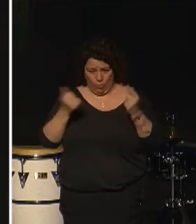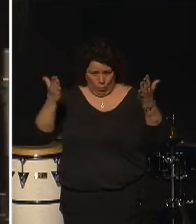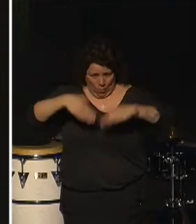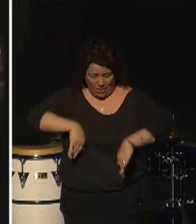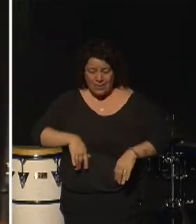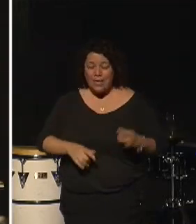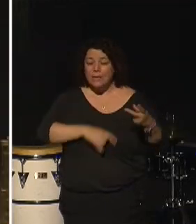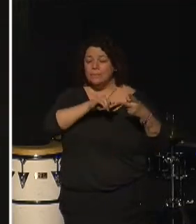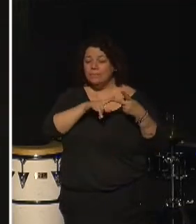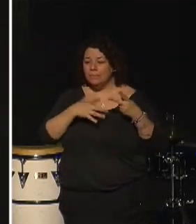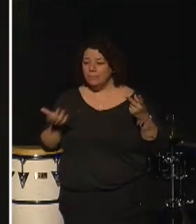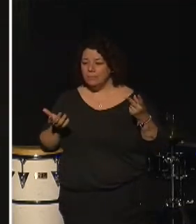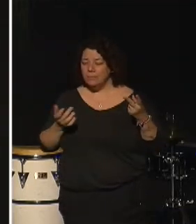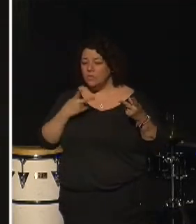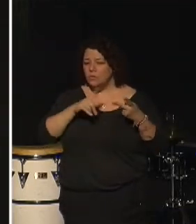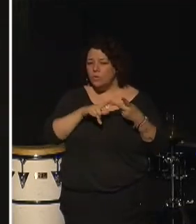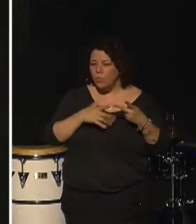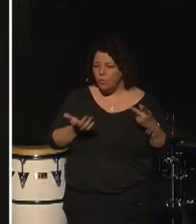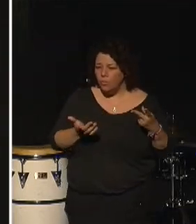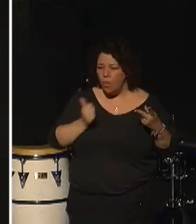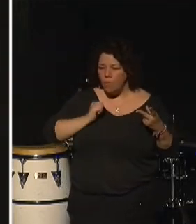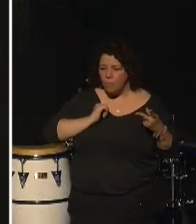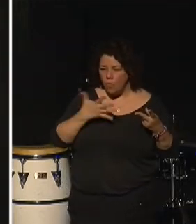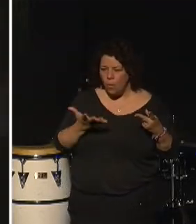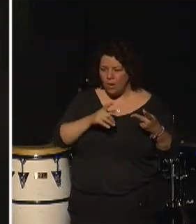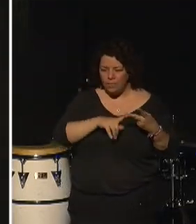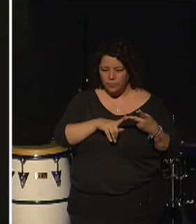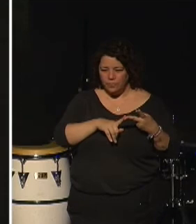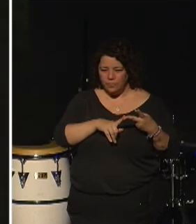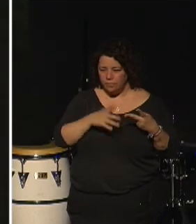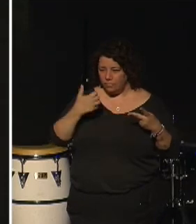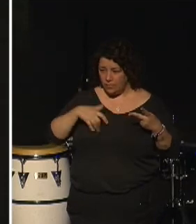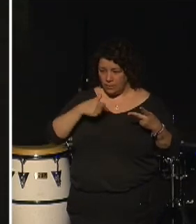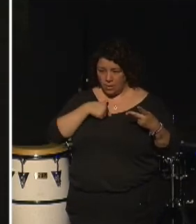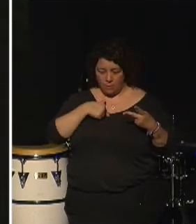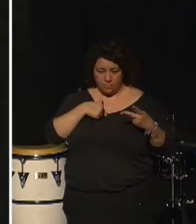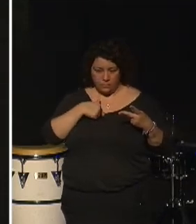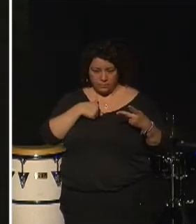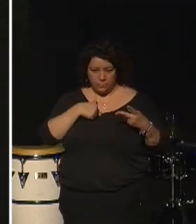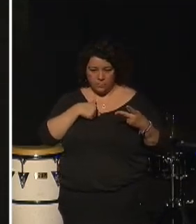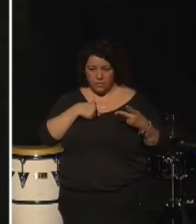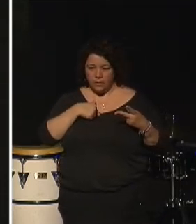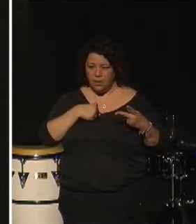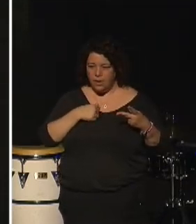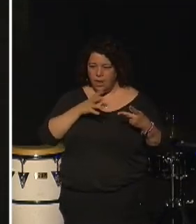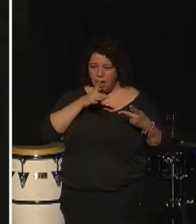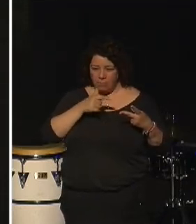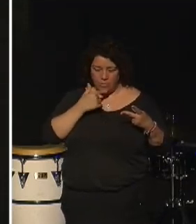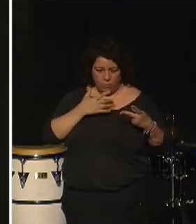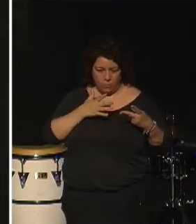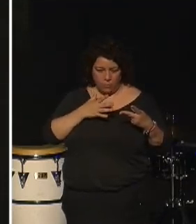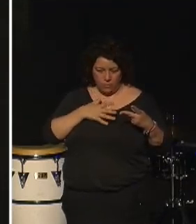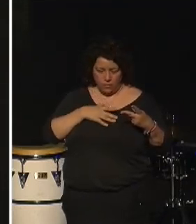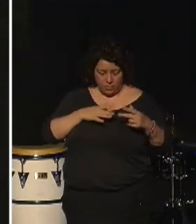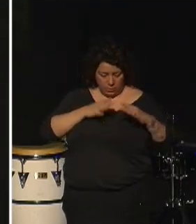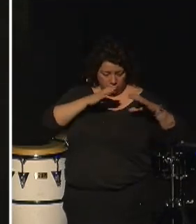y... tenía una segunda opción, que era, ya que estoy aquí, me acaban de dejar de repente en